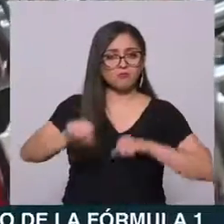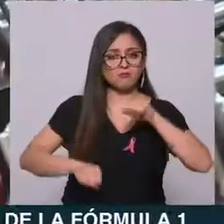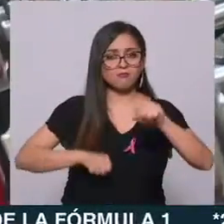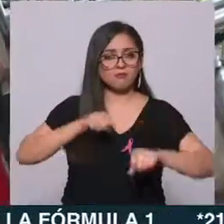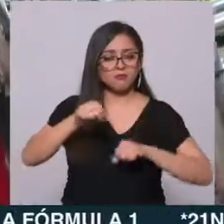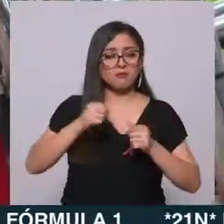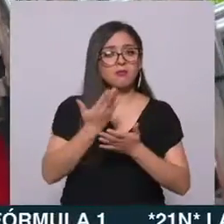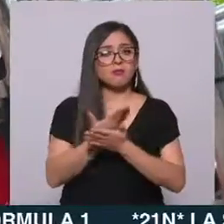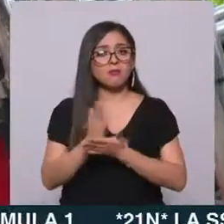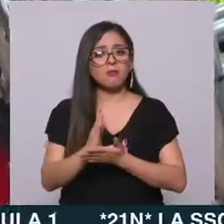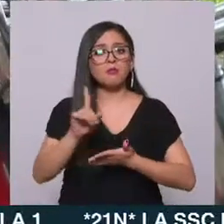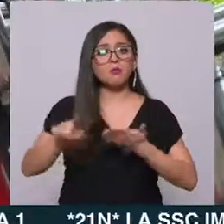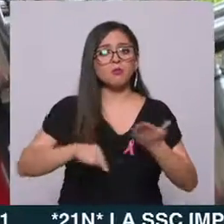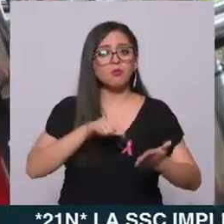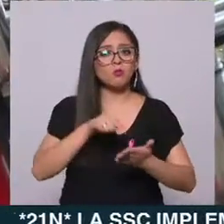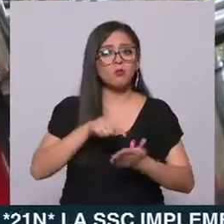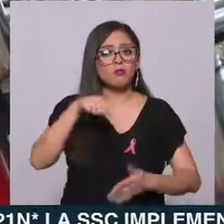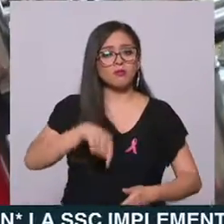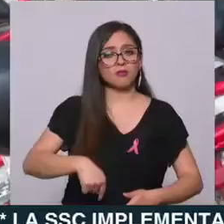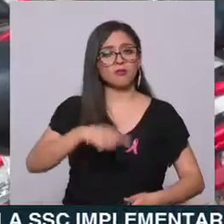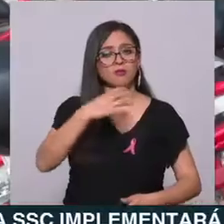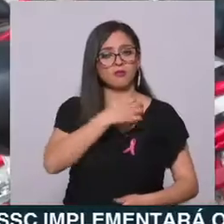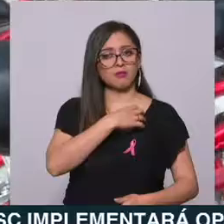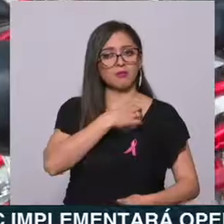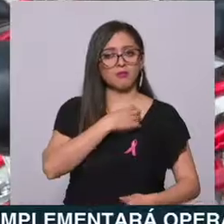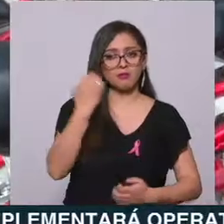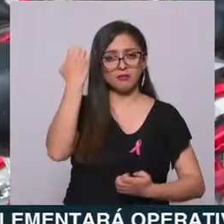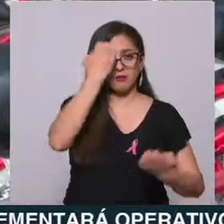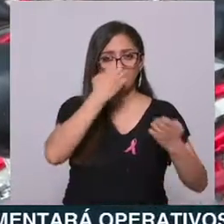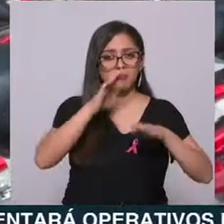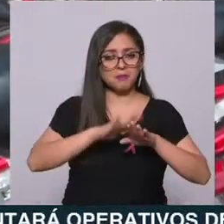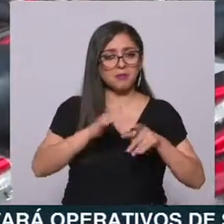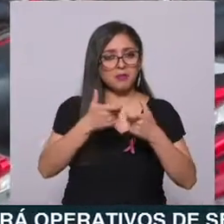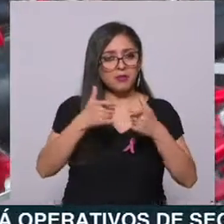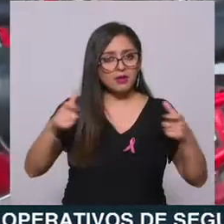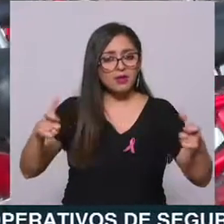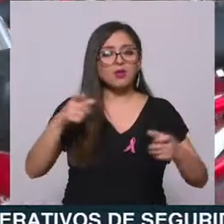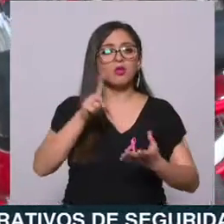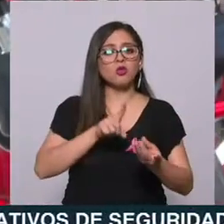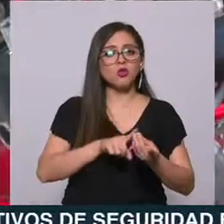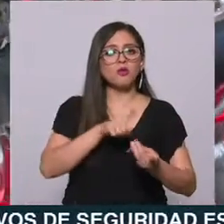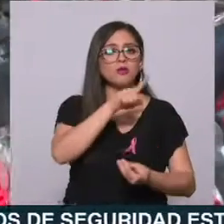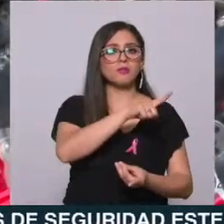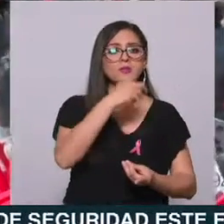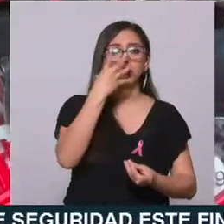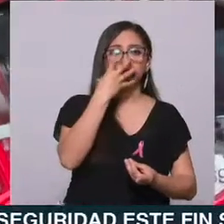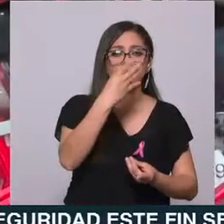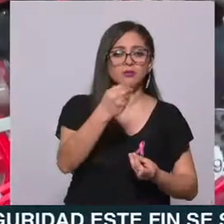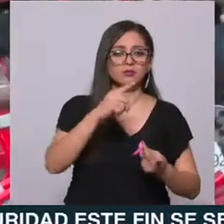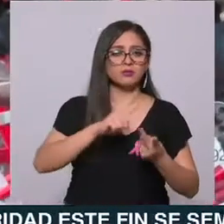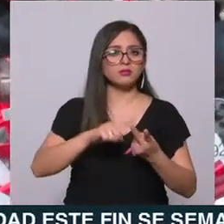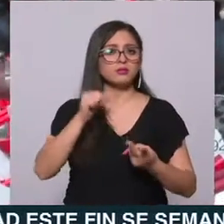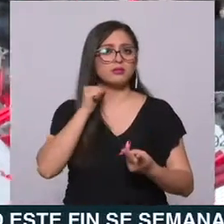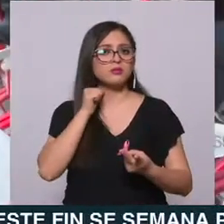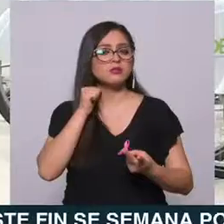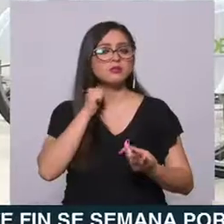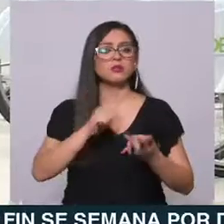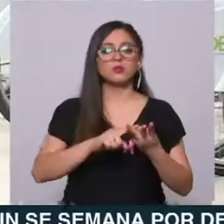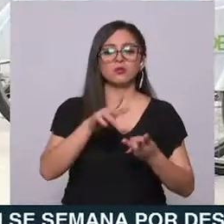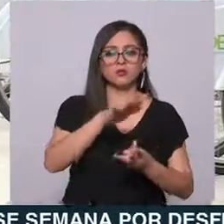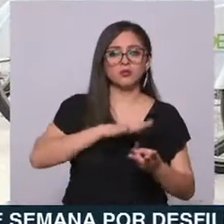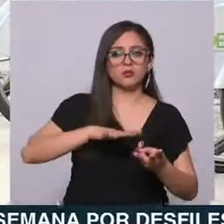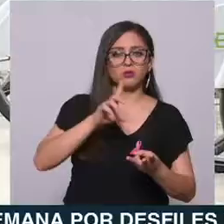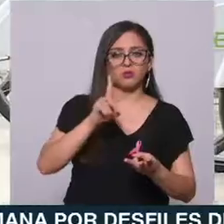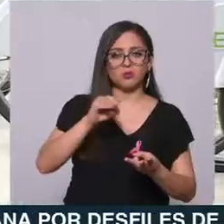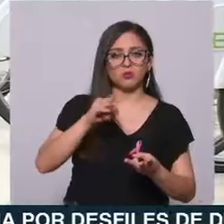Además, se trabaja con zonas de la capital en evaluación para la expansión como Coyoacán, Azcapotzalco, la Colonia Doctores y